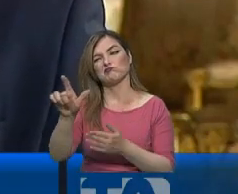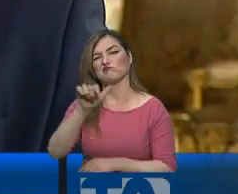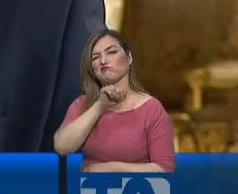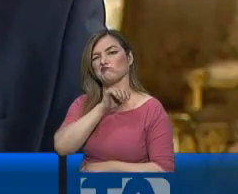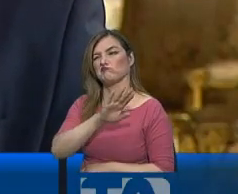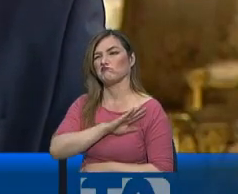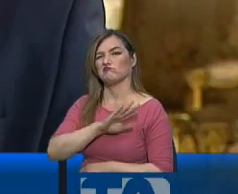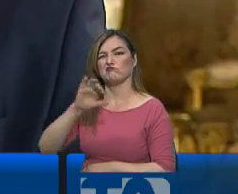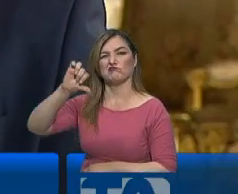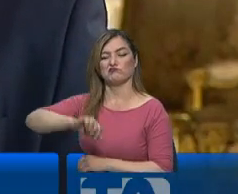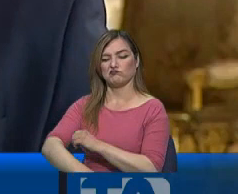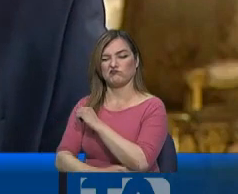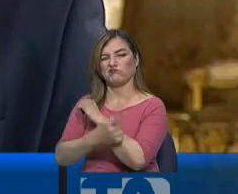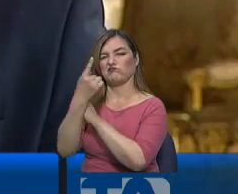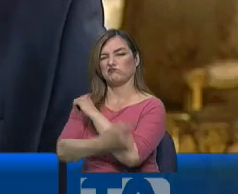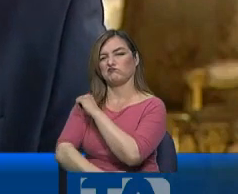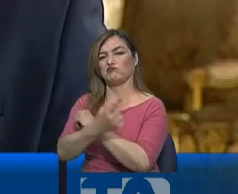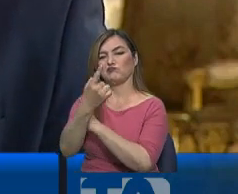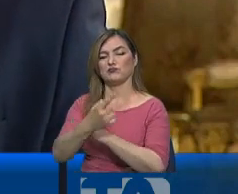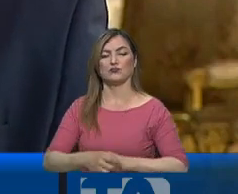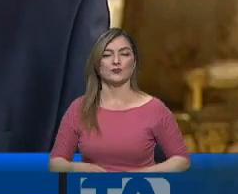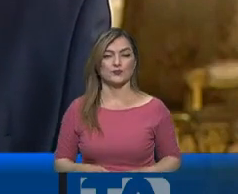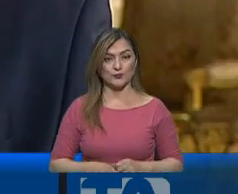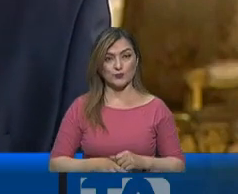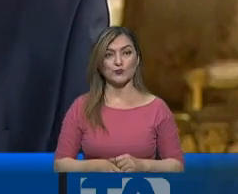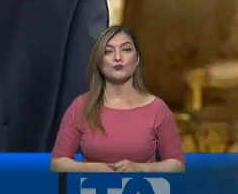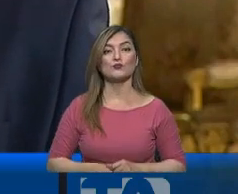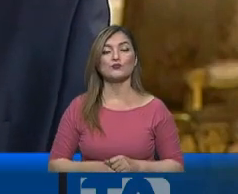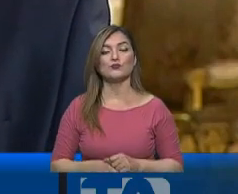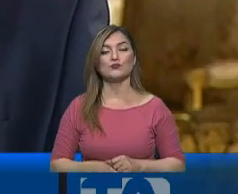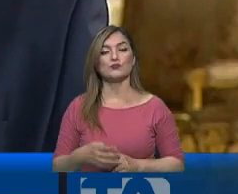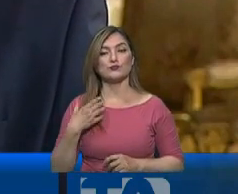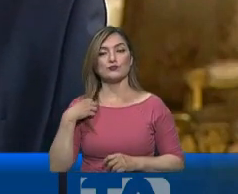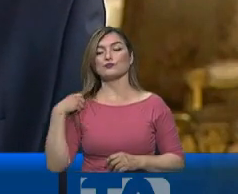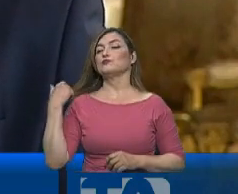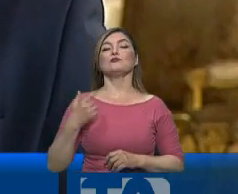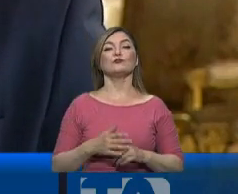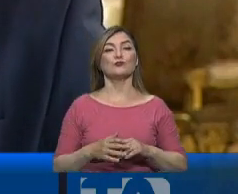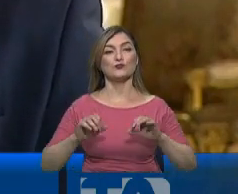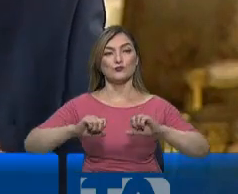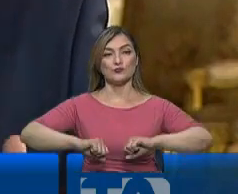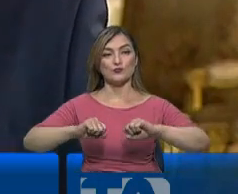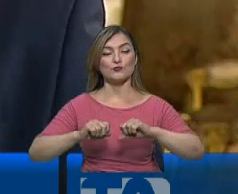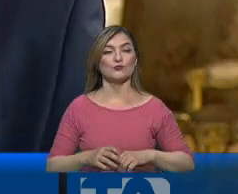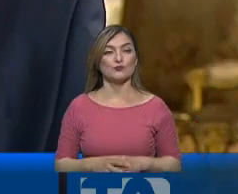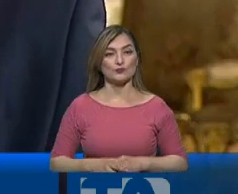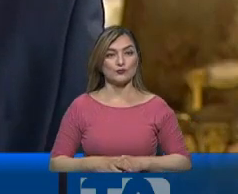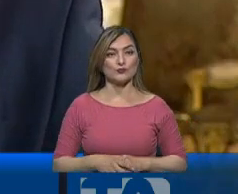tenga la sanción que le corresponde pero adicionalmente que podamos develar